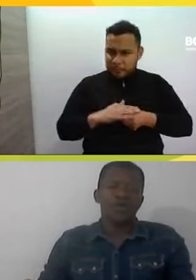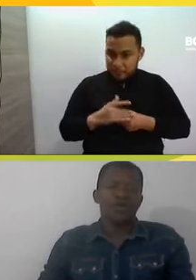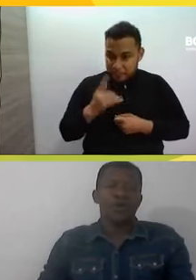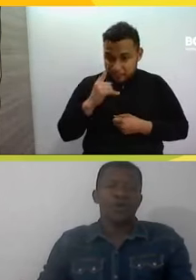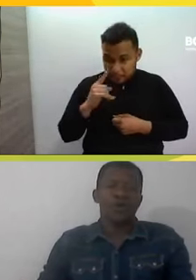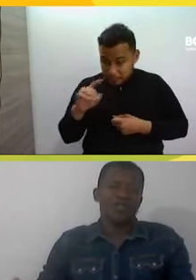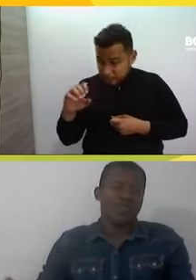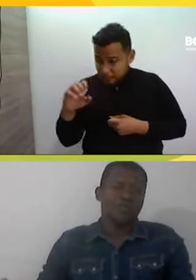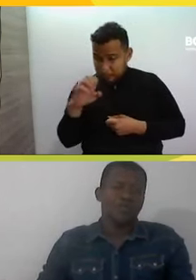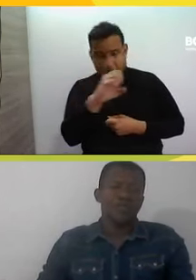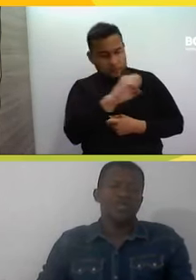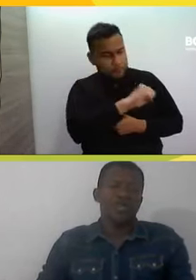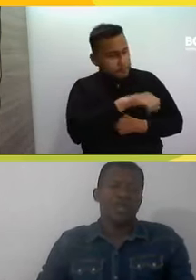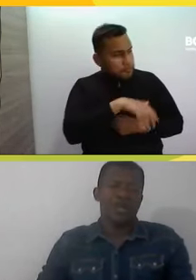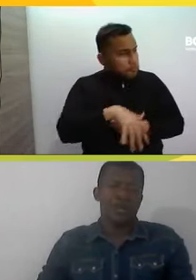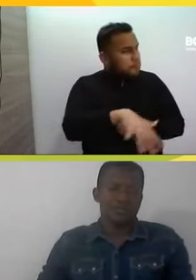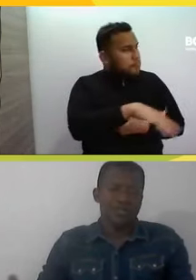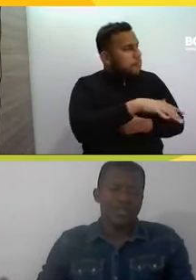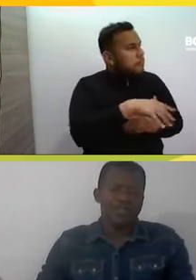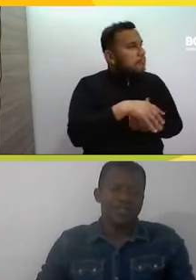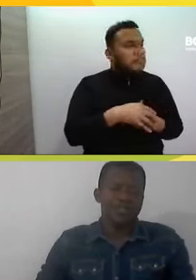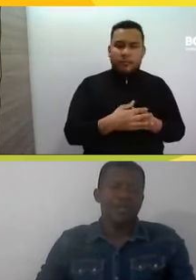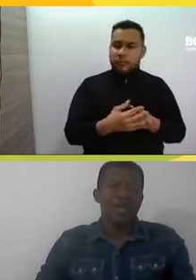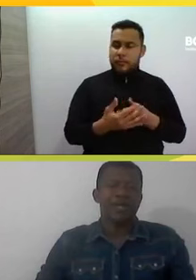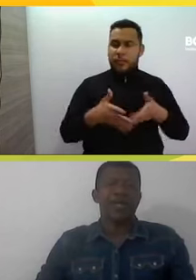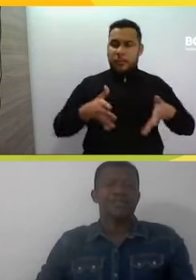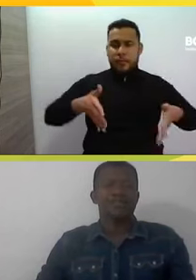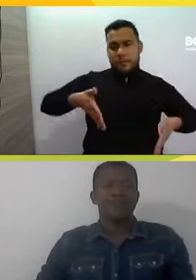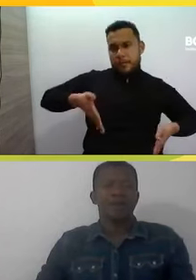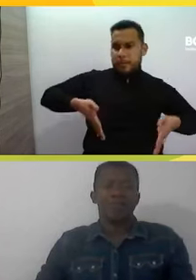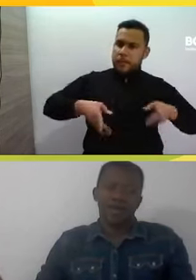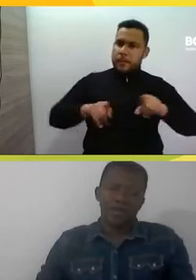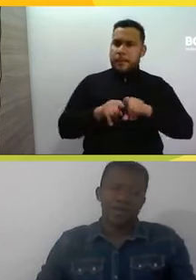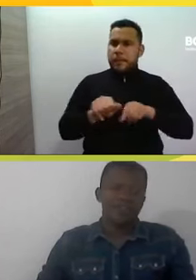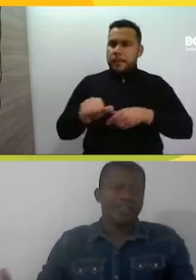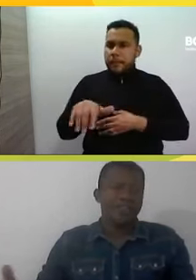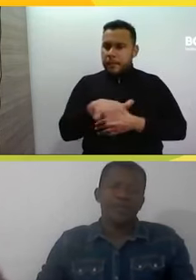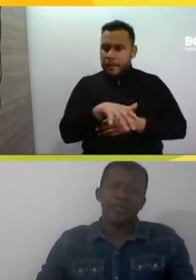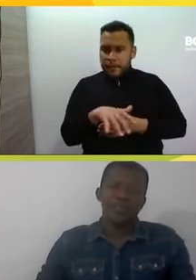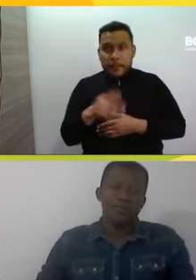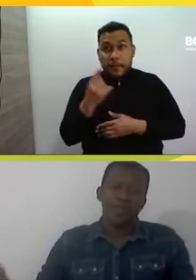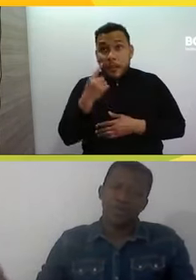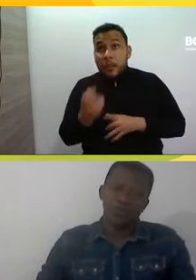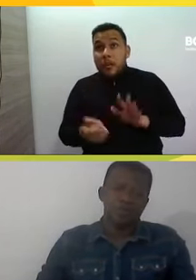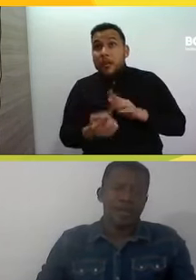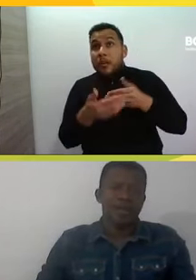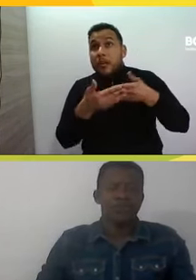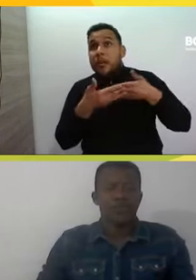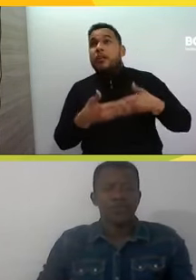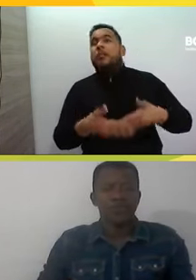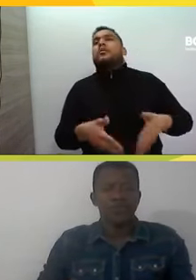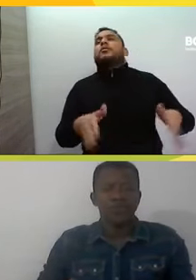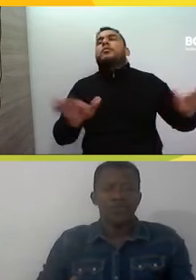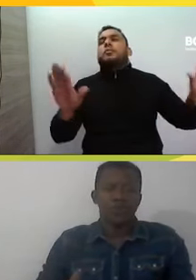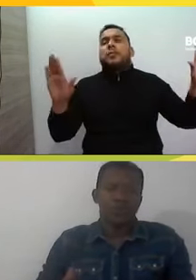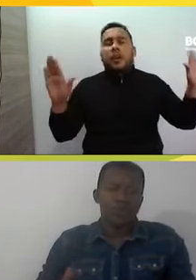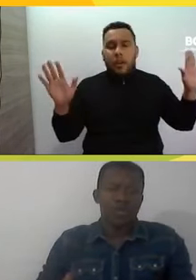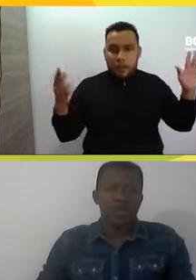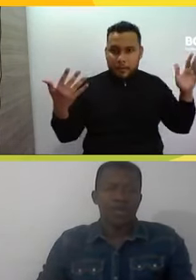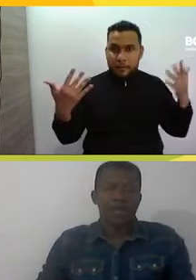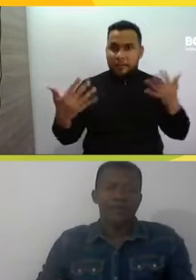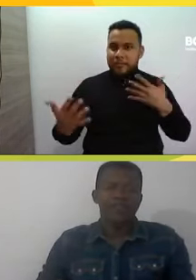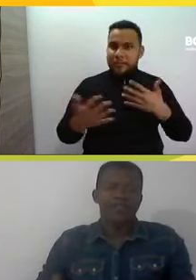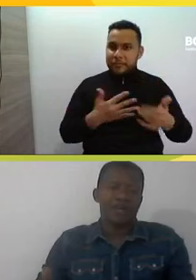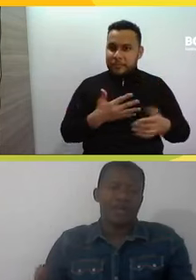los rincones las muñecas de las hermanas, parecen abrirme los brazos. Dudo